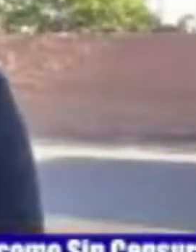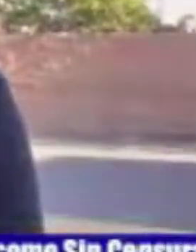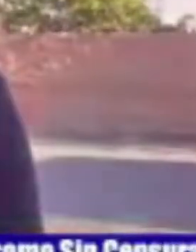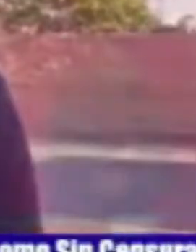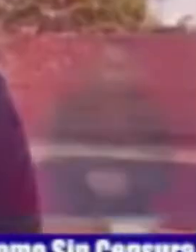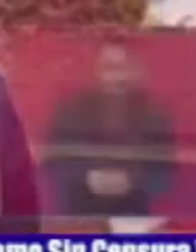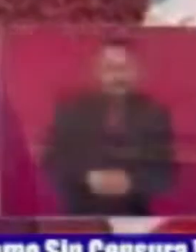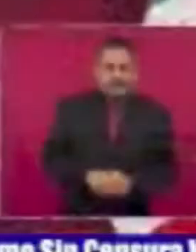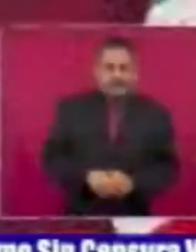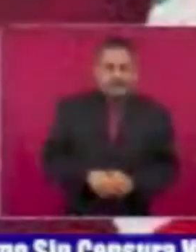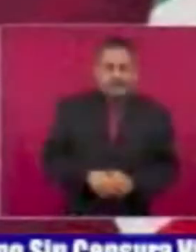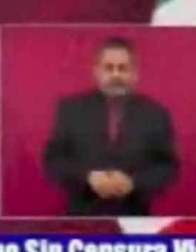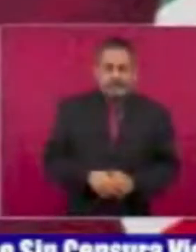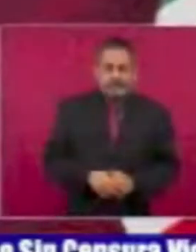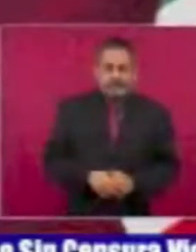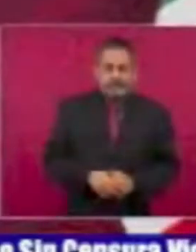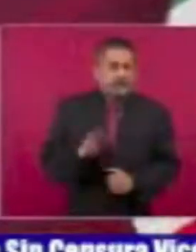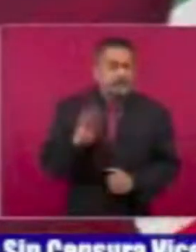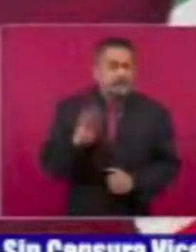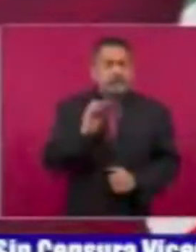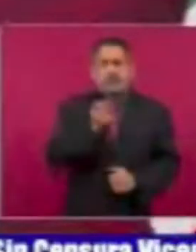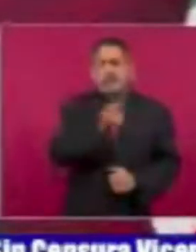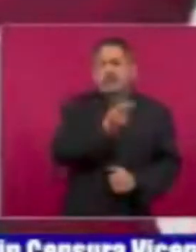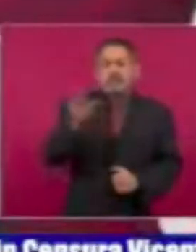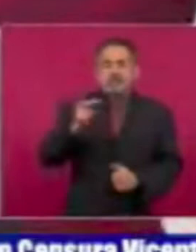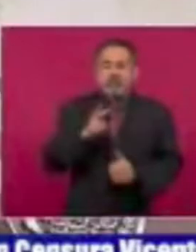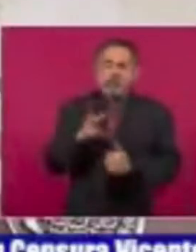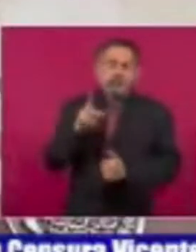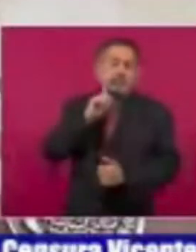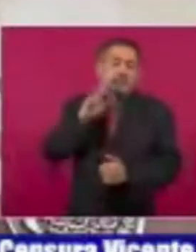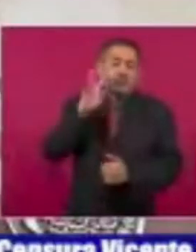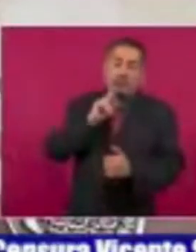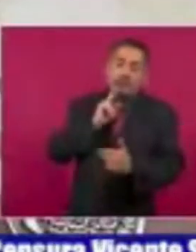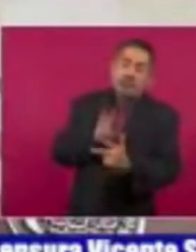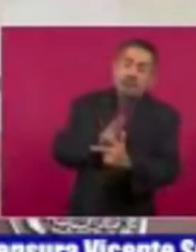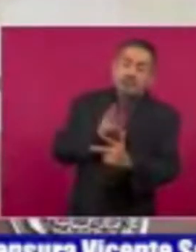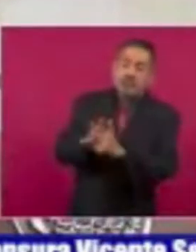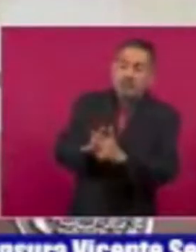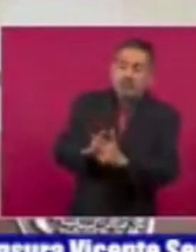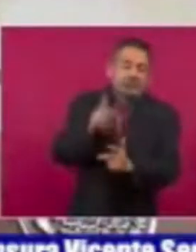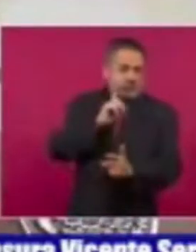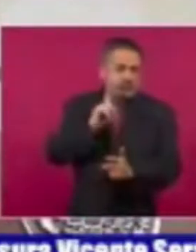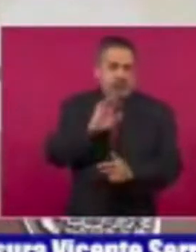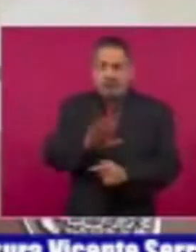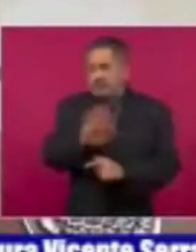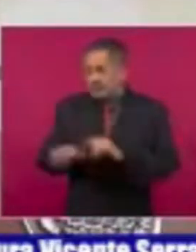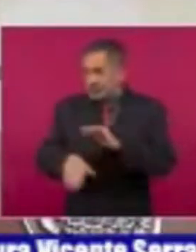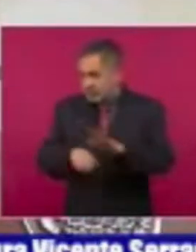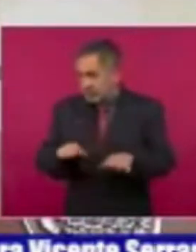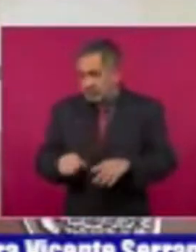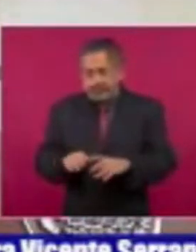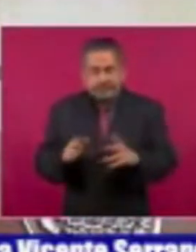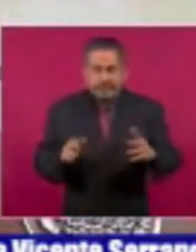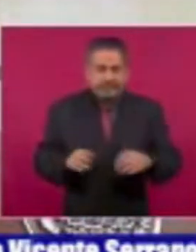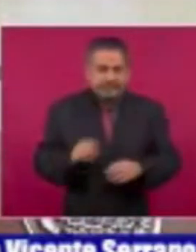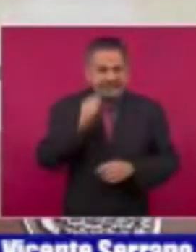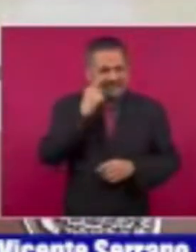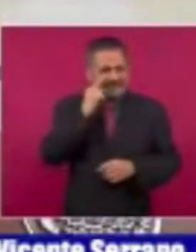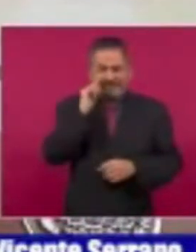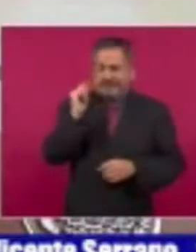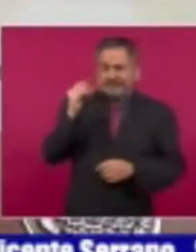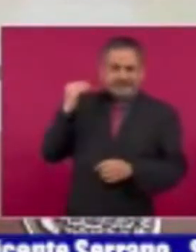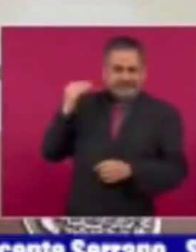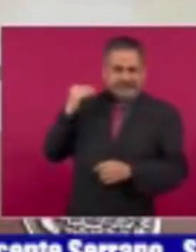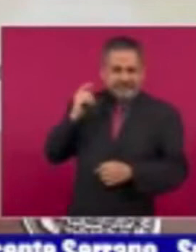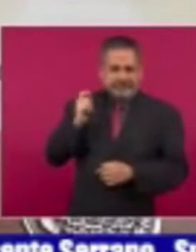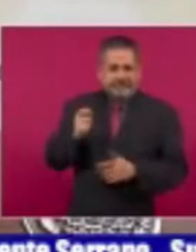López Obrador dijo que el Air Force One, el avión presidencial de Estados Unidos, por sus dimensiones bajará en el aeropuerto